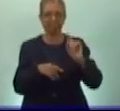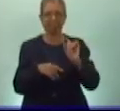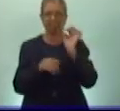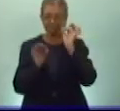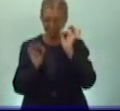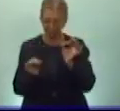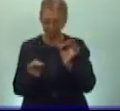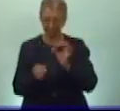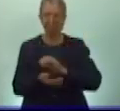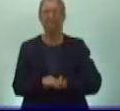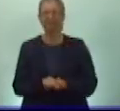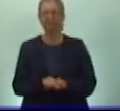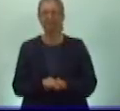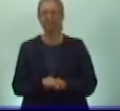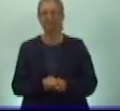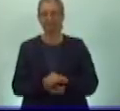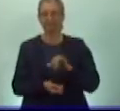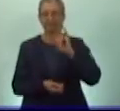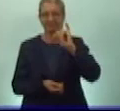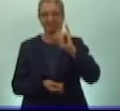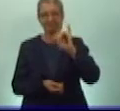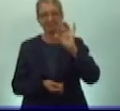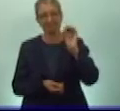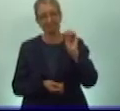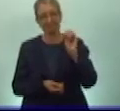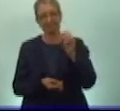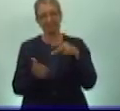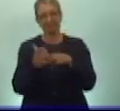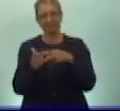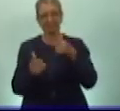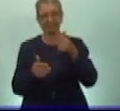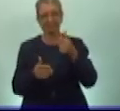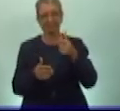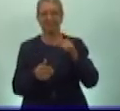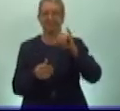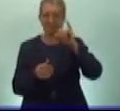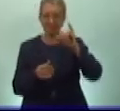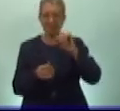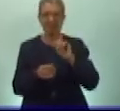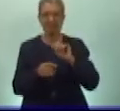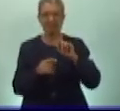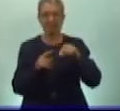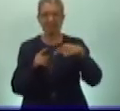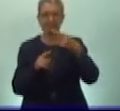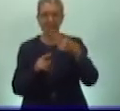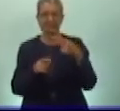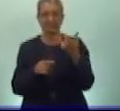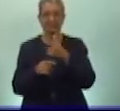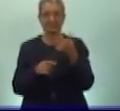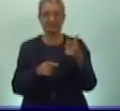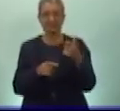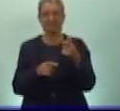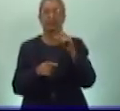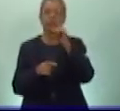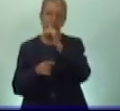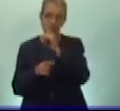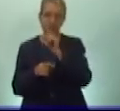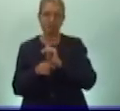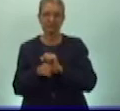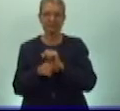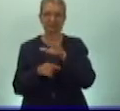continuaremos realizando la actividad. 60 entre 10, muy bien, 6, 10 entre 10,